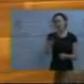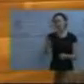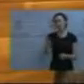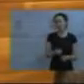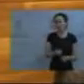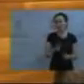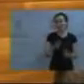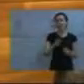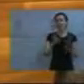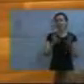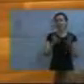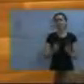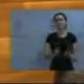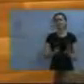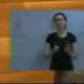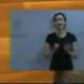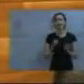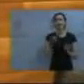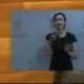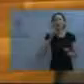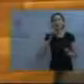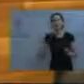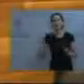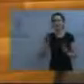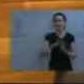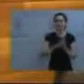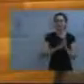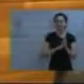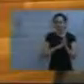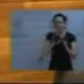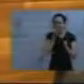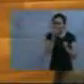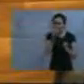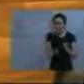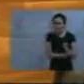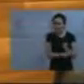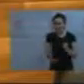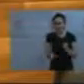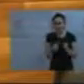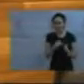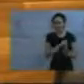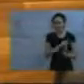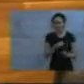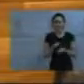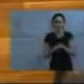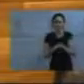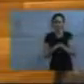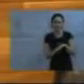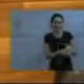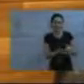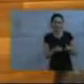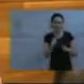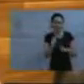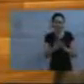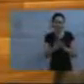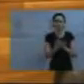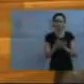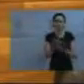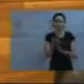las aplicaciones, los programas, son los adecuados o no. Lo voy a dejar eso de un lado, ya hablaremos de